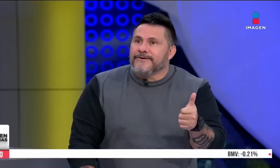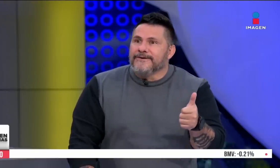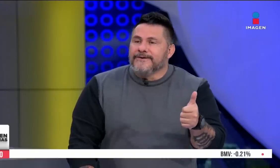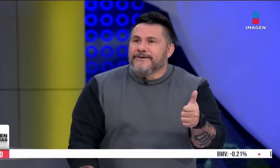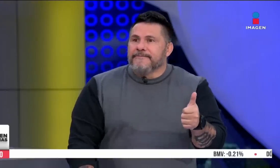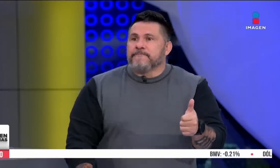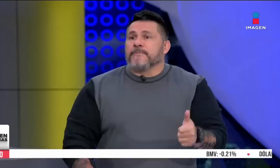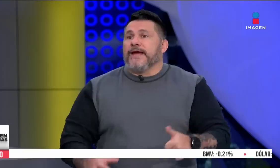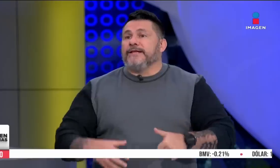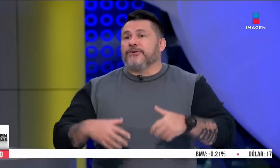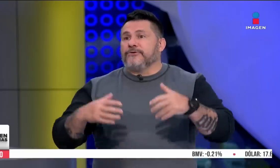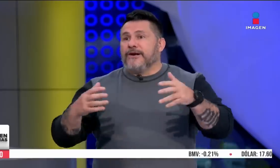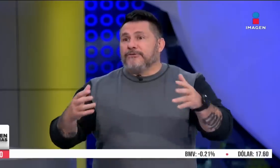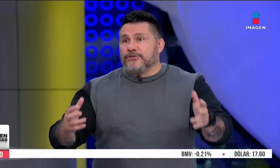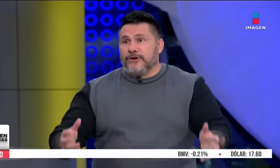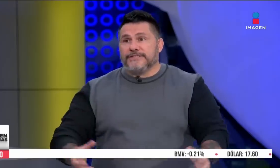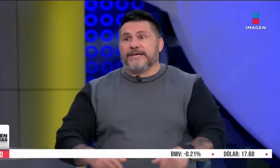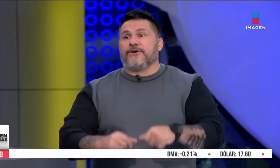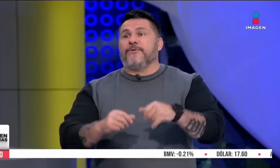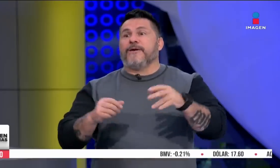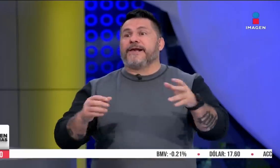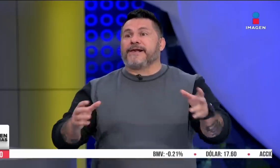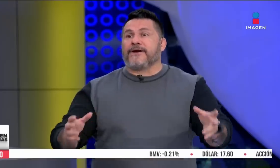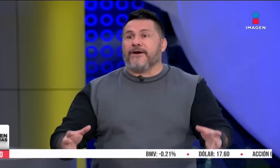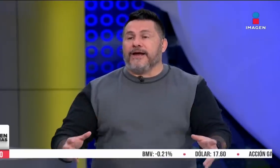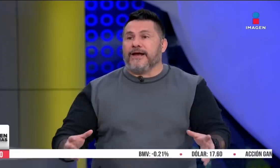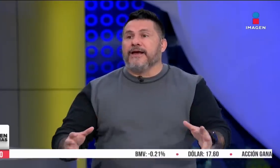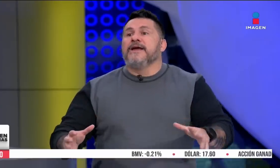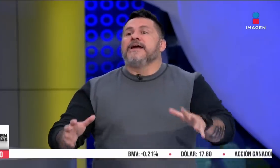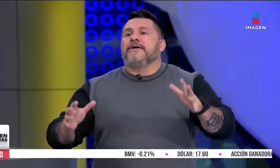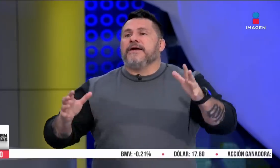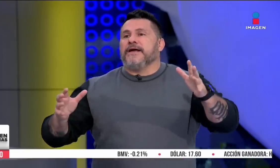dijo en torno al outsourcing y cómo lo habían